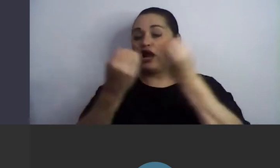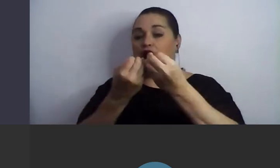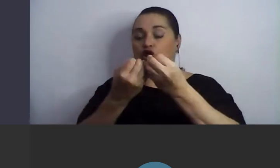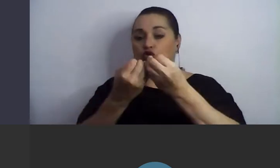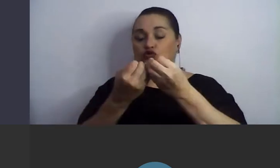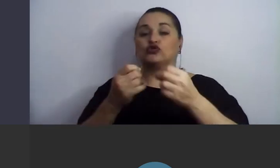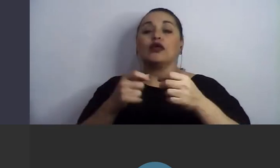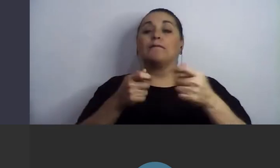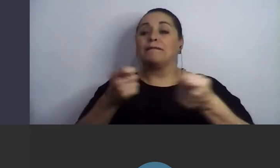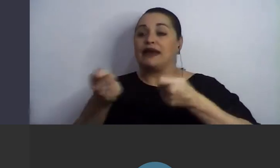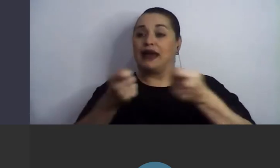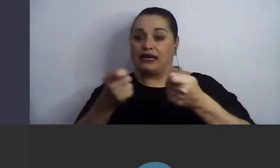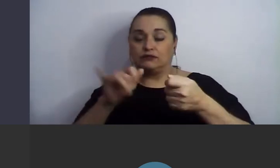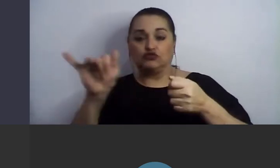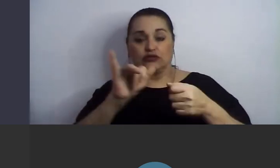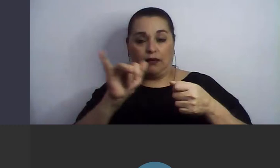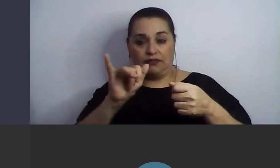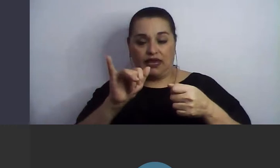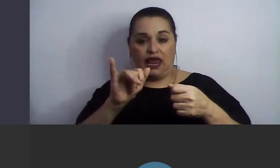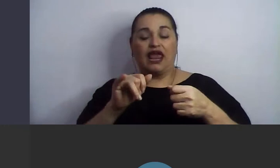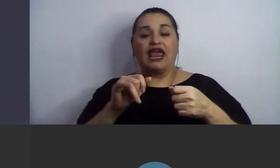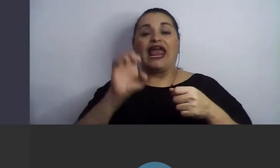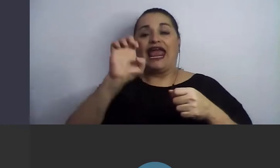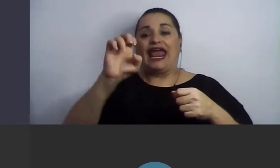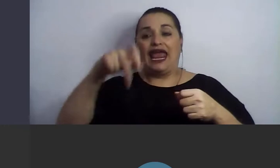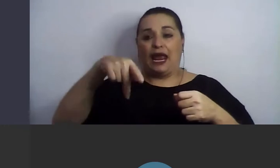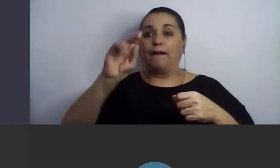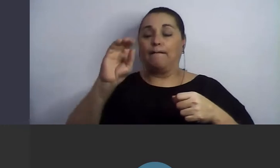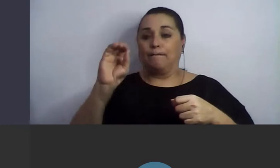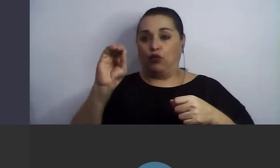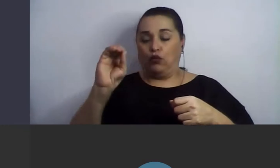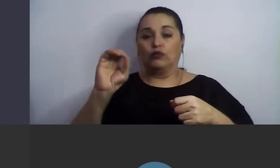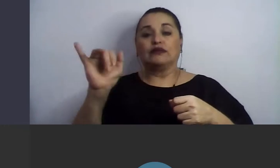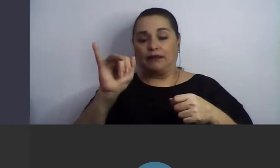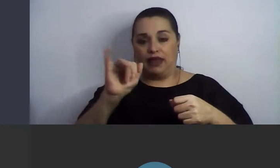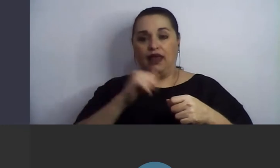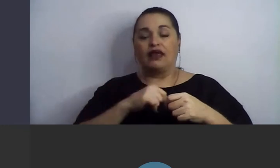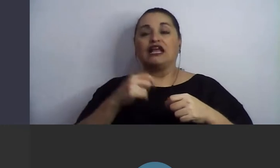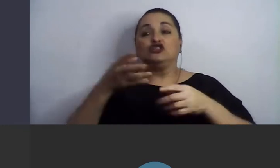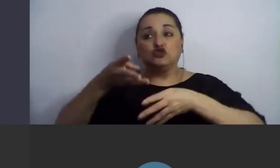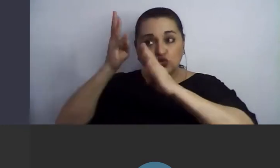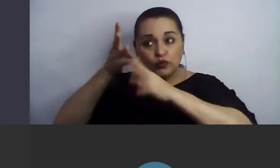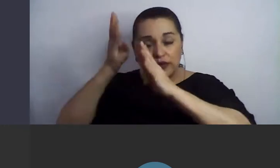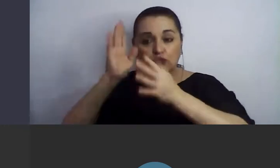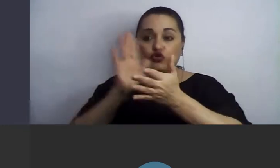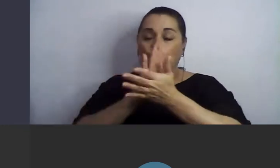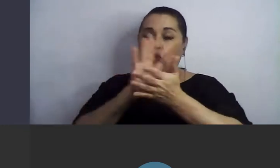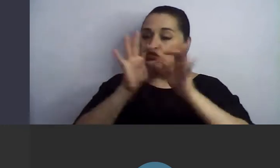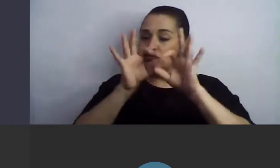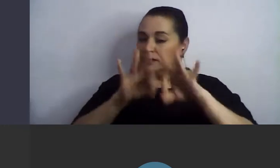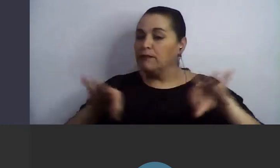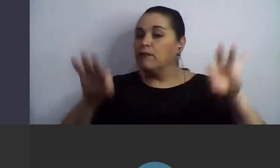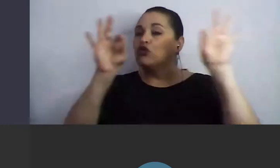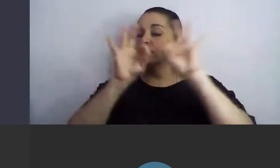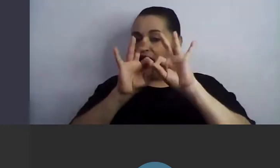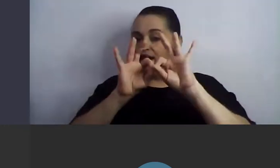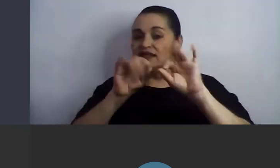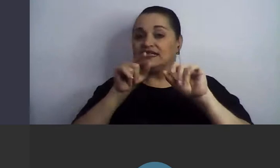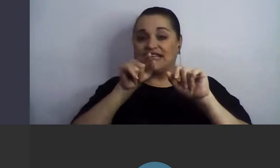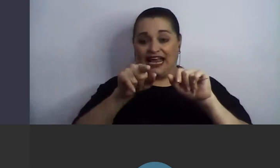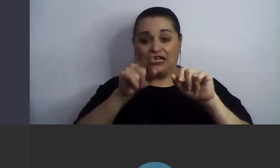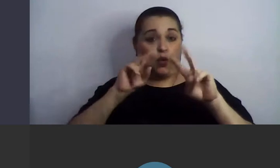mecanismos por ejemplo como lo es el EPO. También vamos a subir documentos relevantes. Vuelvo otra vez, esto va ser